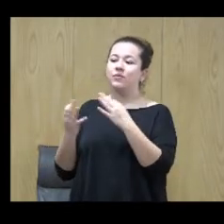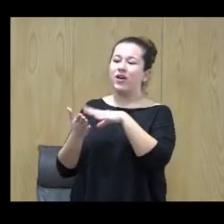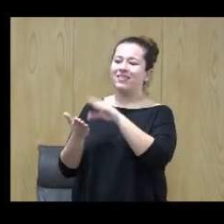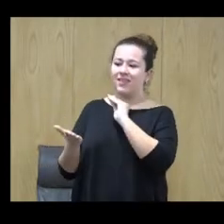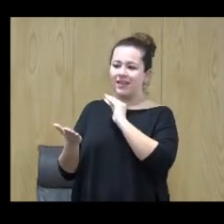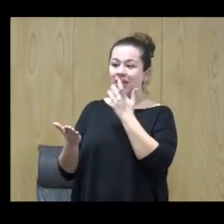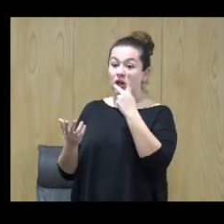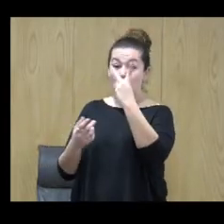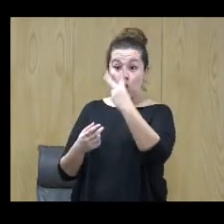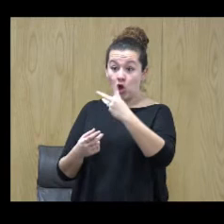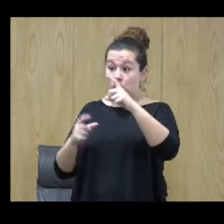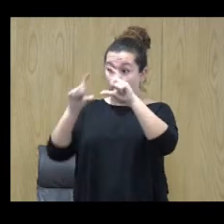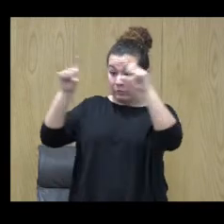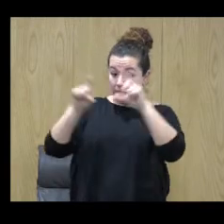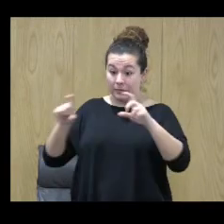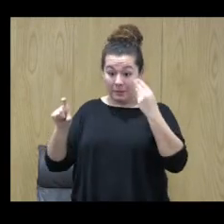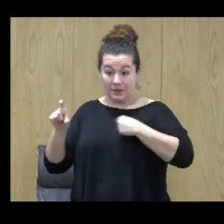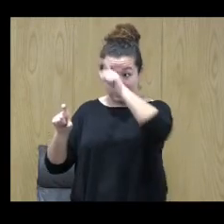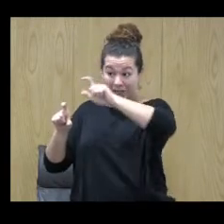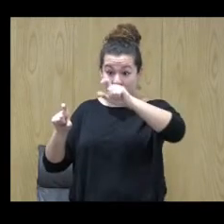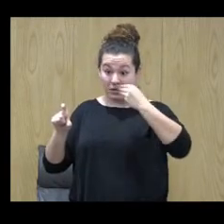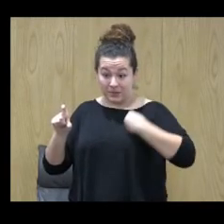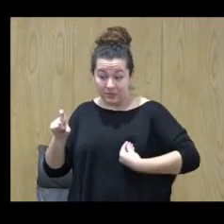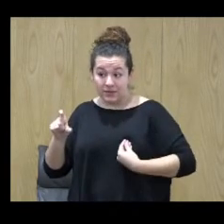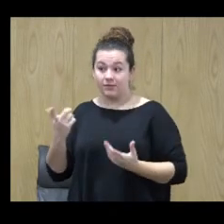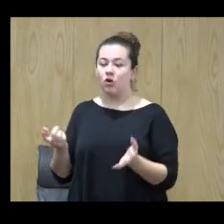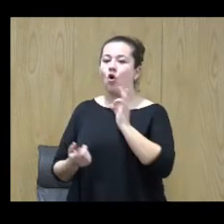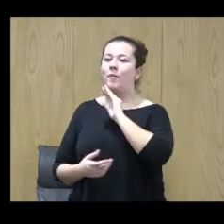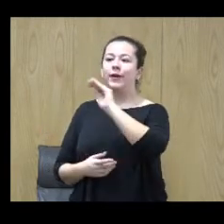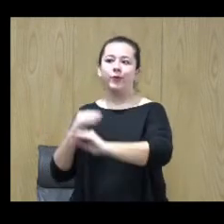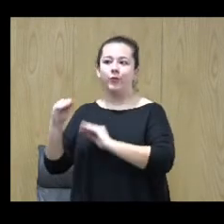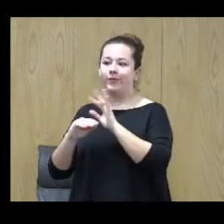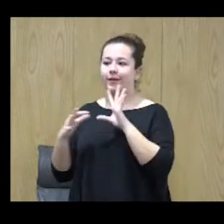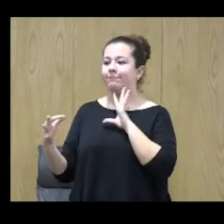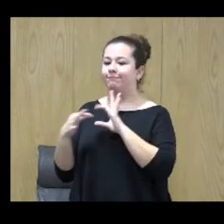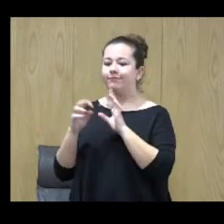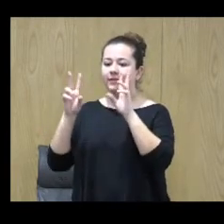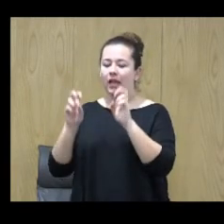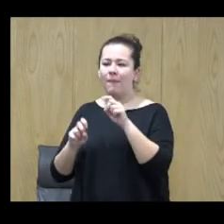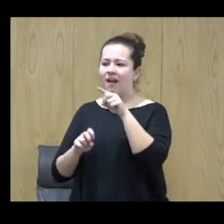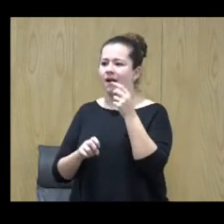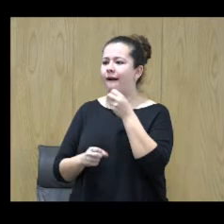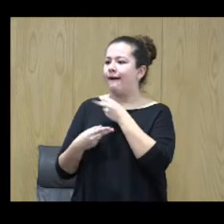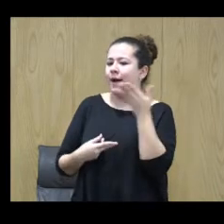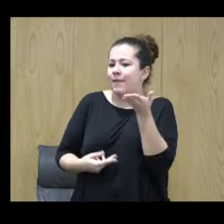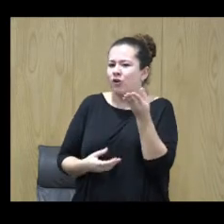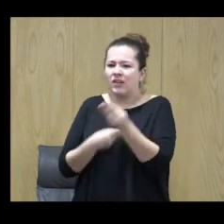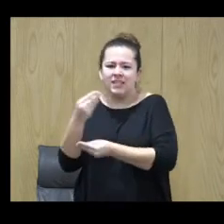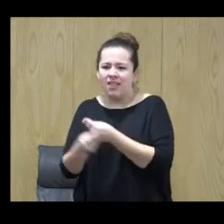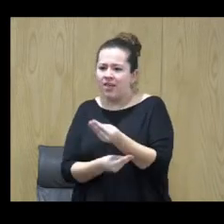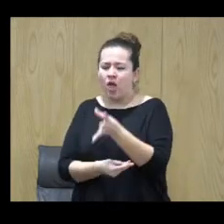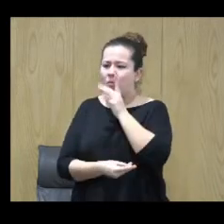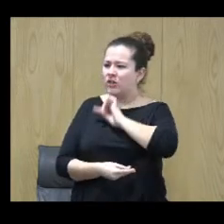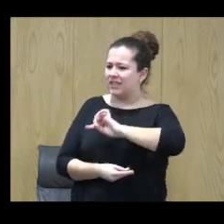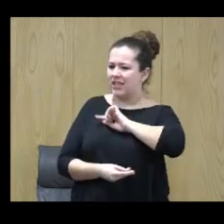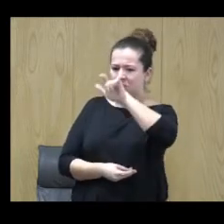esa. O realmente, bueno, pues preguntas que van sobre este tema, qué le está haciendo el camarero, etcétera, por qué se siente así